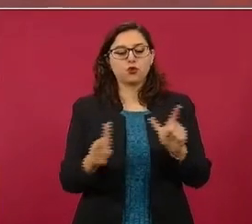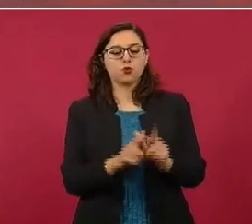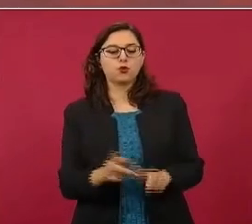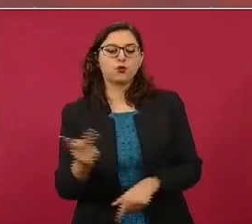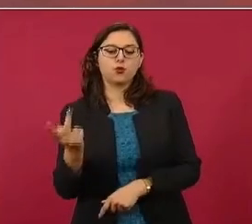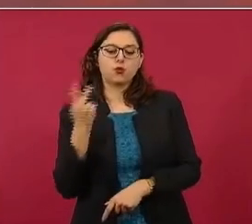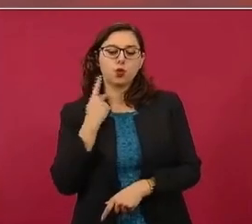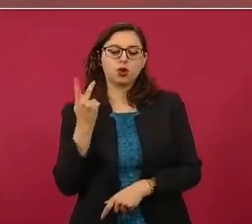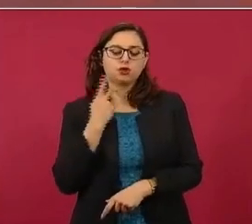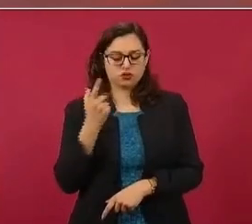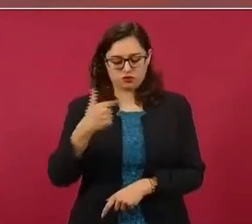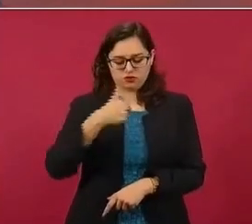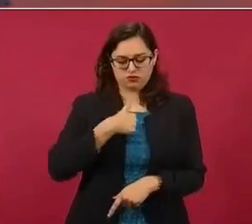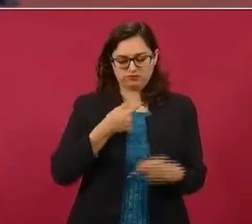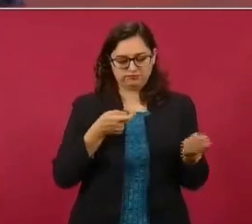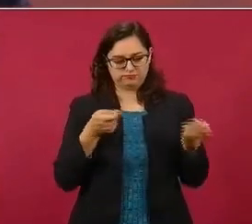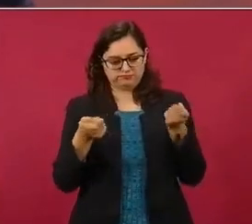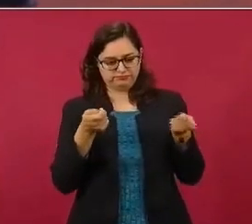el modelo